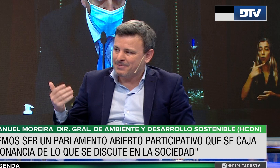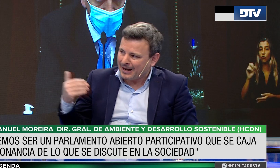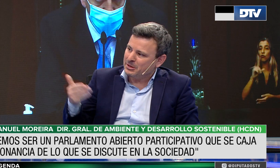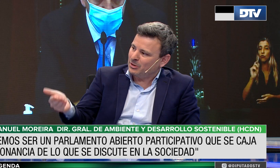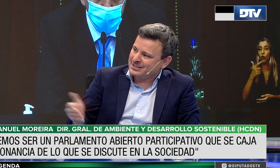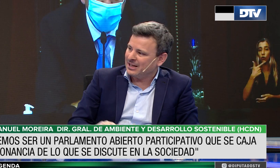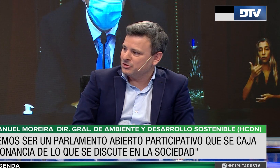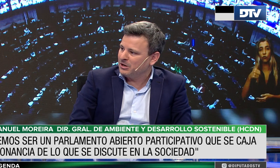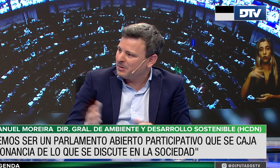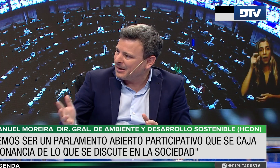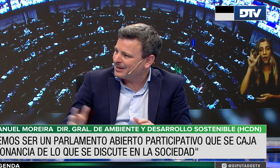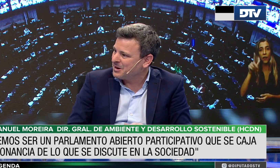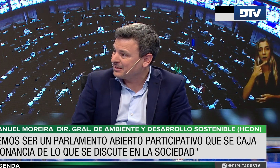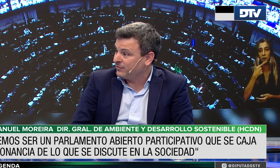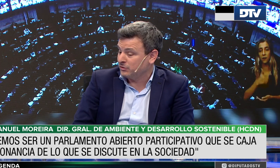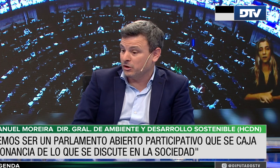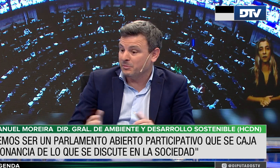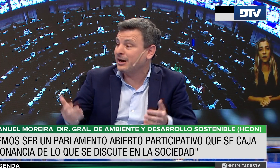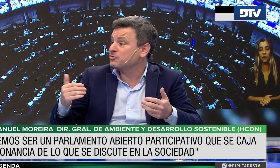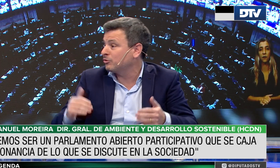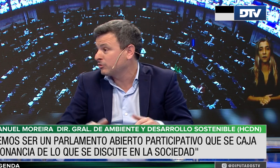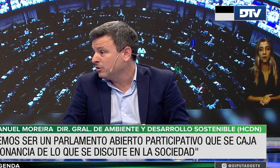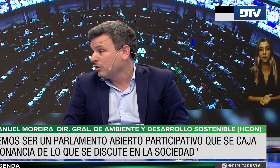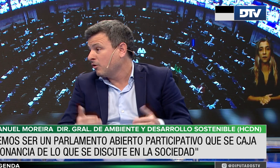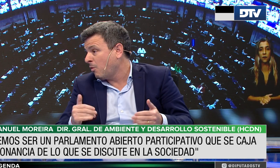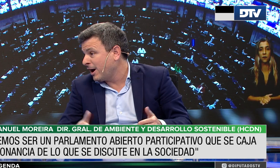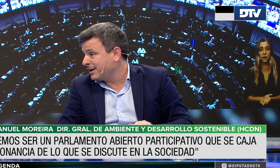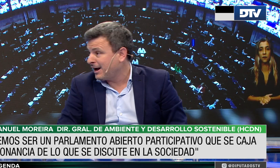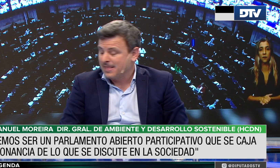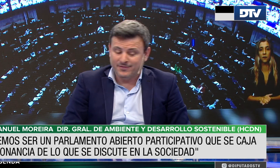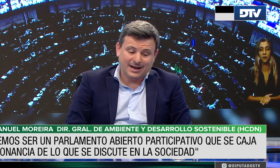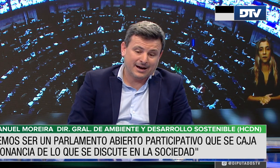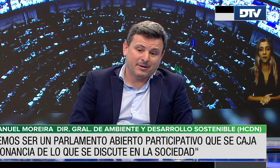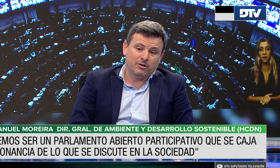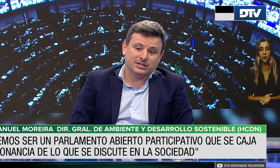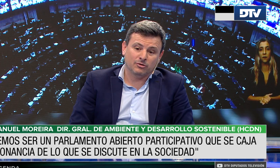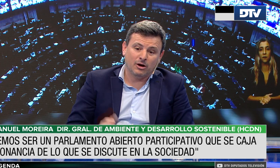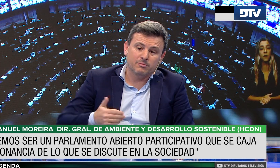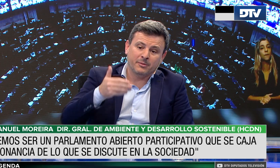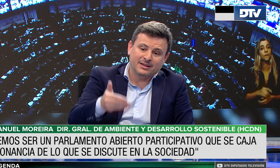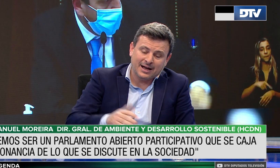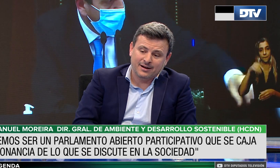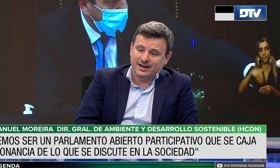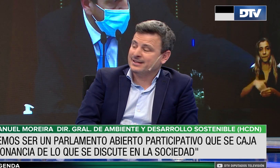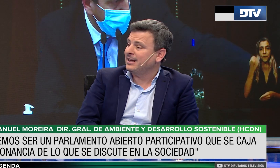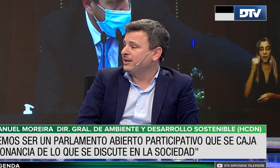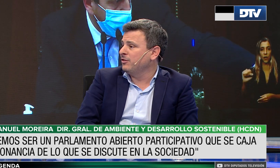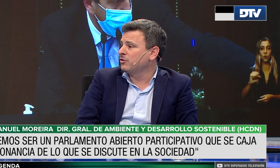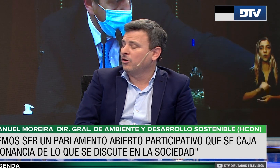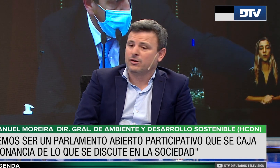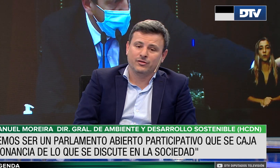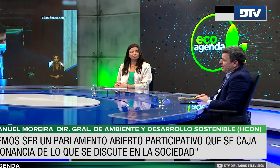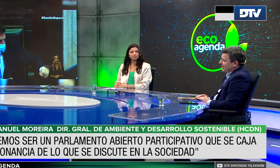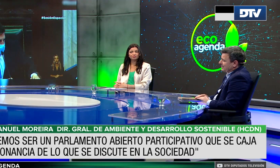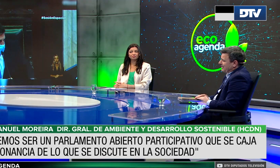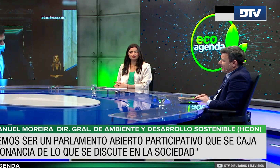que el Parlamento le haya dado este nombre, la verdad que es una satisfacción enorme, y que a nosotros, como área de la Cámara, nos haya tocado implementar esta ley